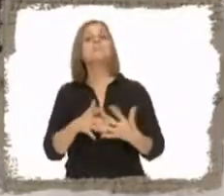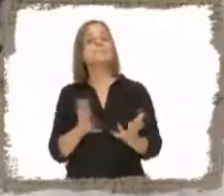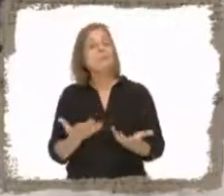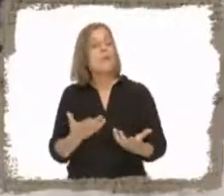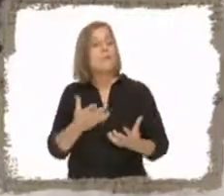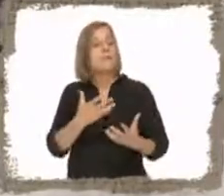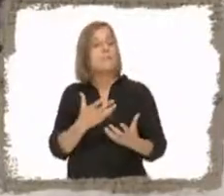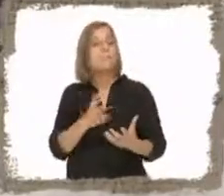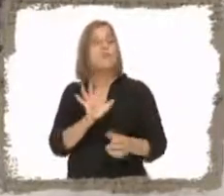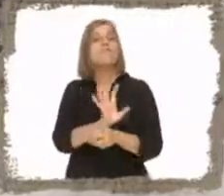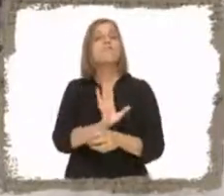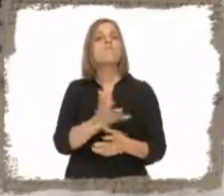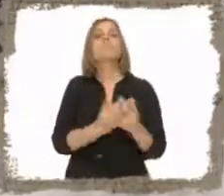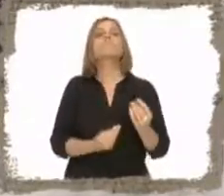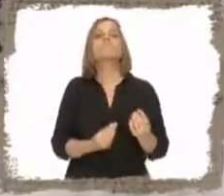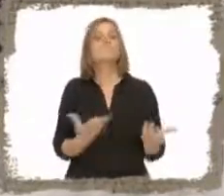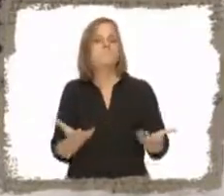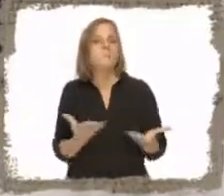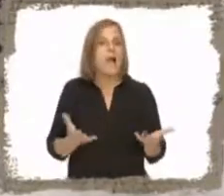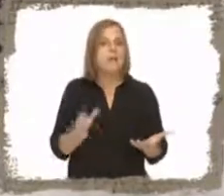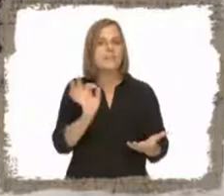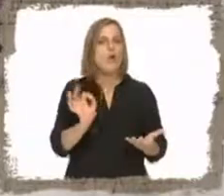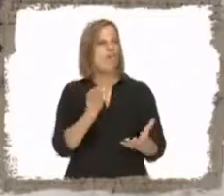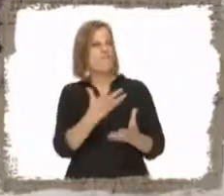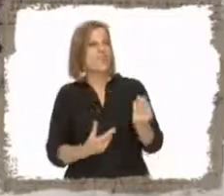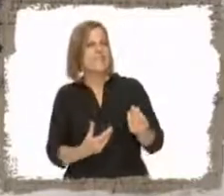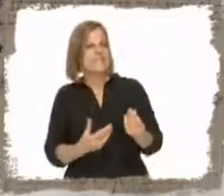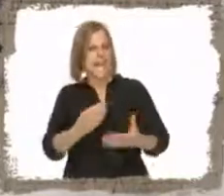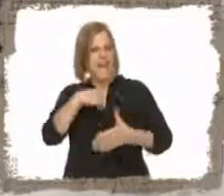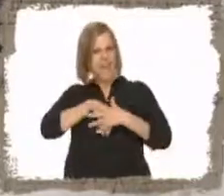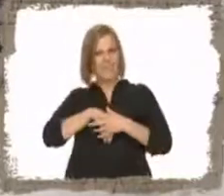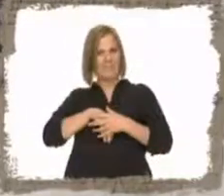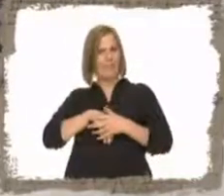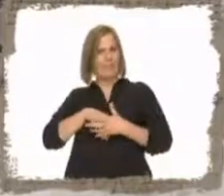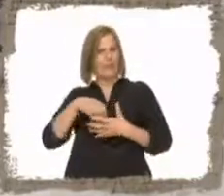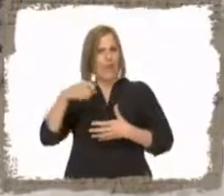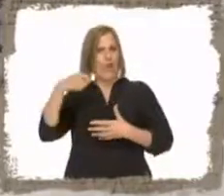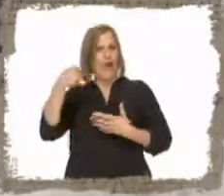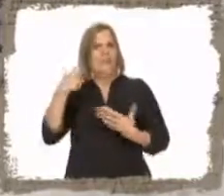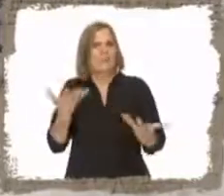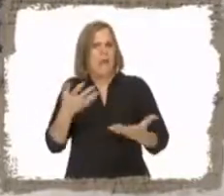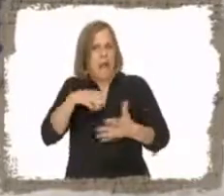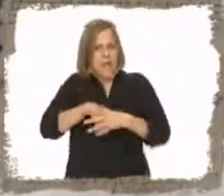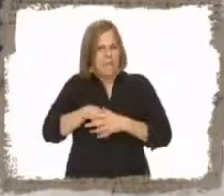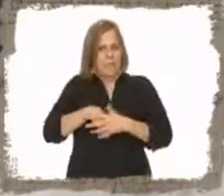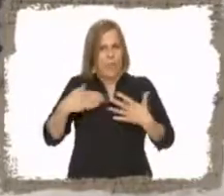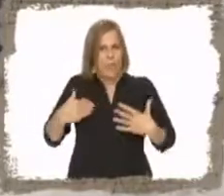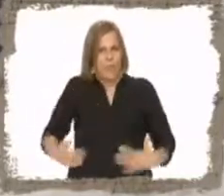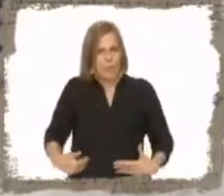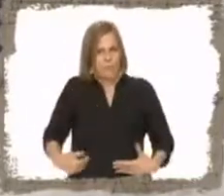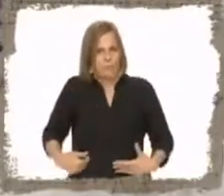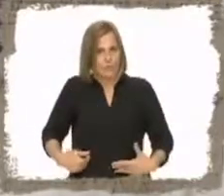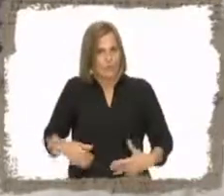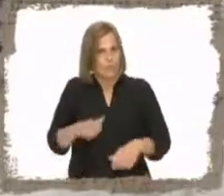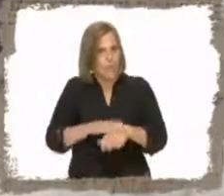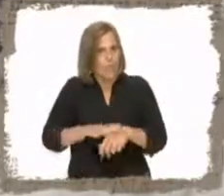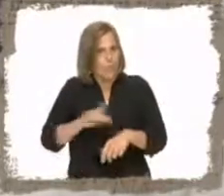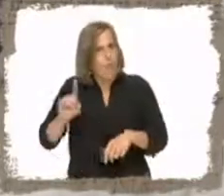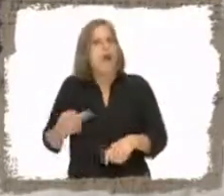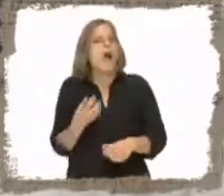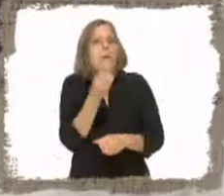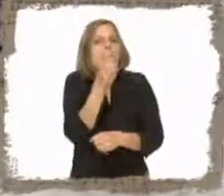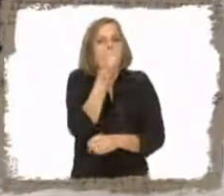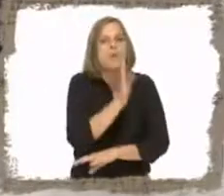va a estar asociada a alguna falla o algún error en ese proceso celular o animal o a nivel orgánico. Entonces es una